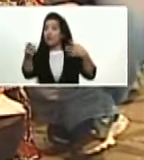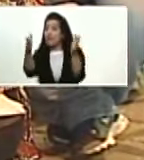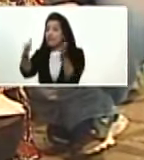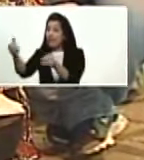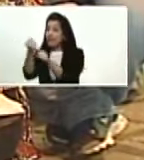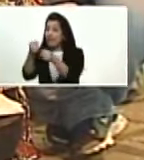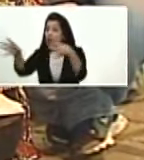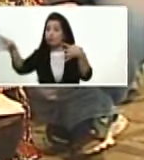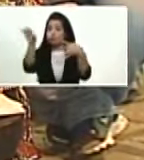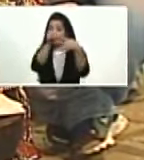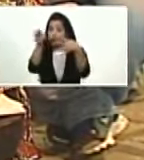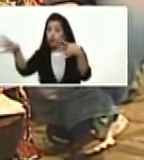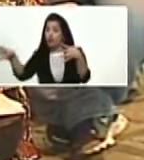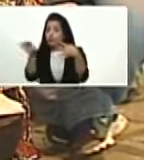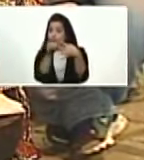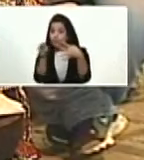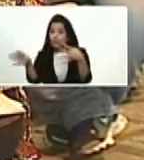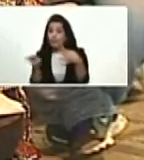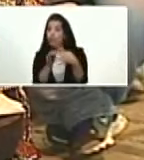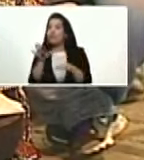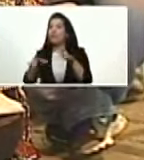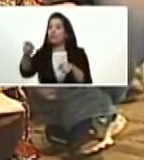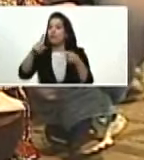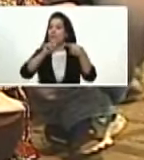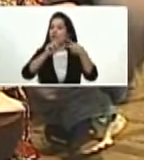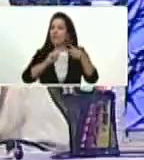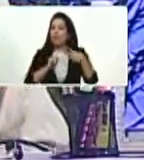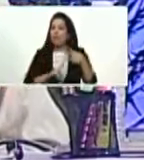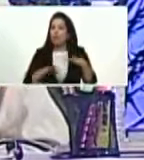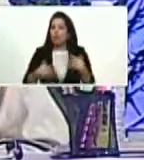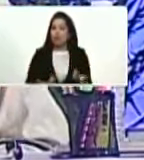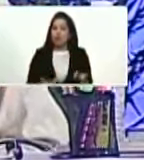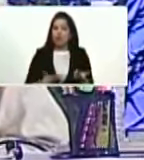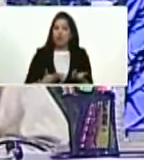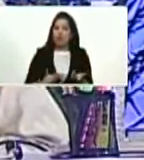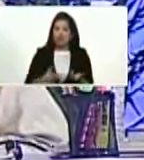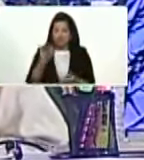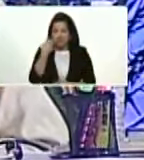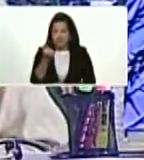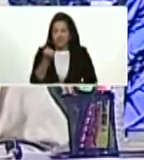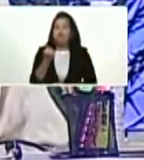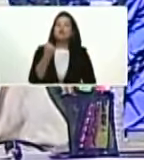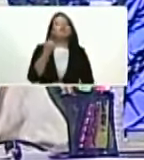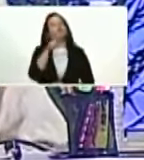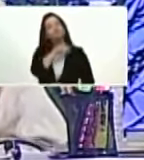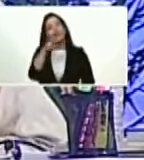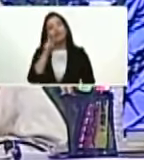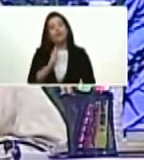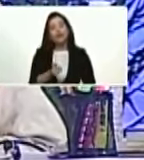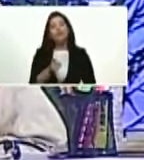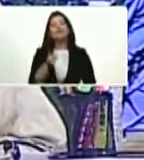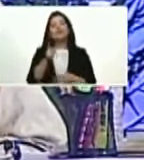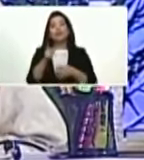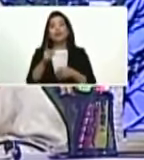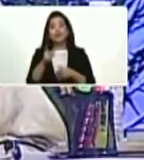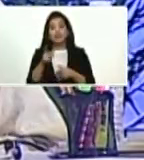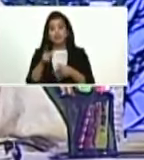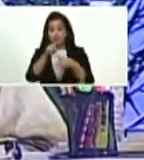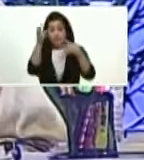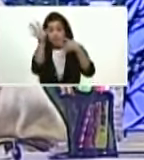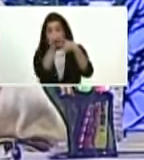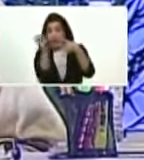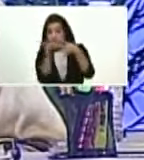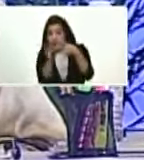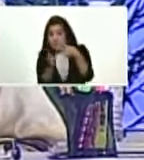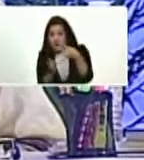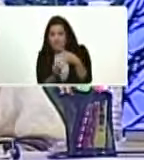de las empresas. Y todo eso debe ir rematando en lo que he llamado el Plan 50,